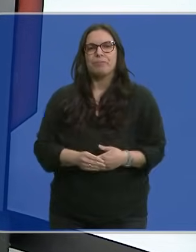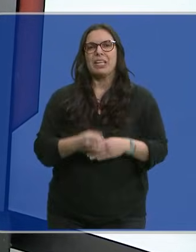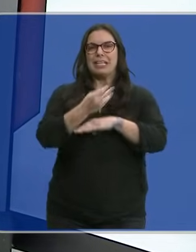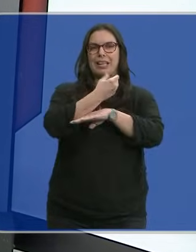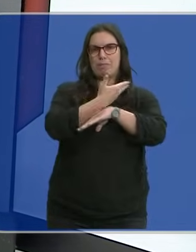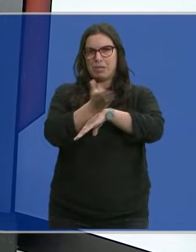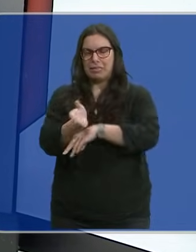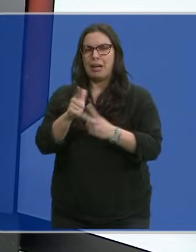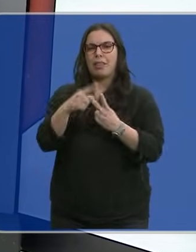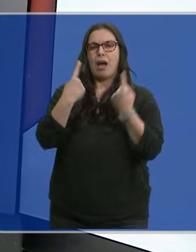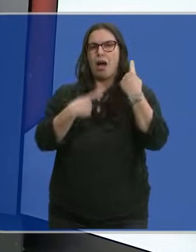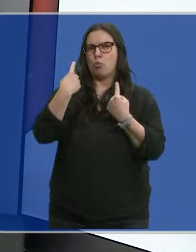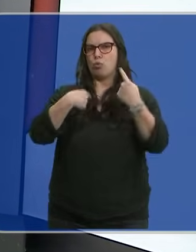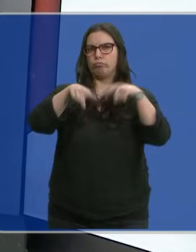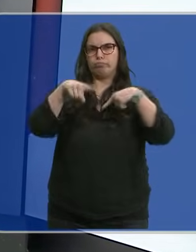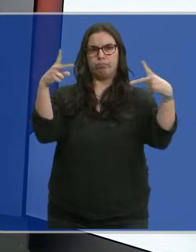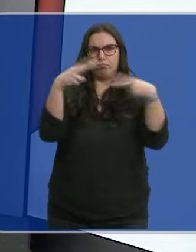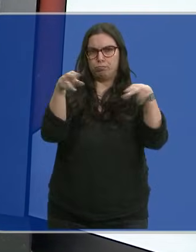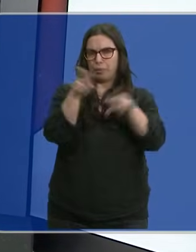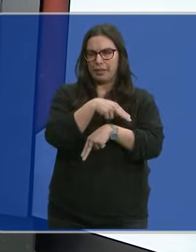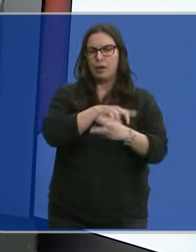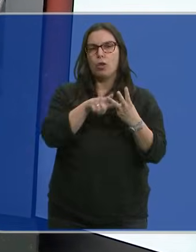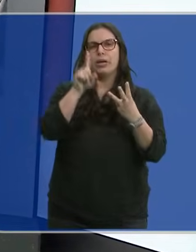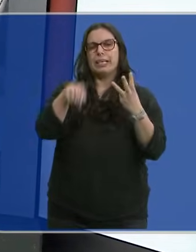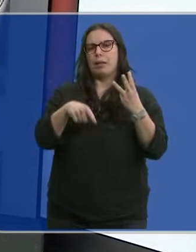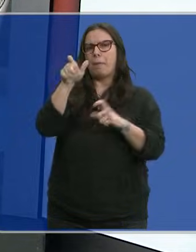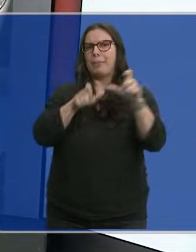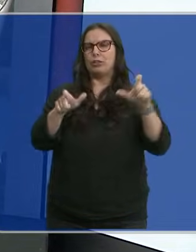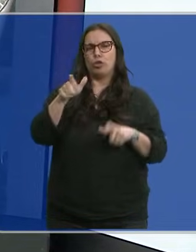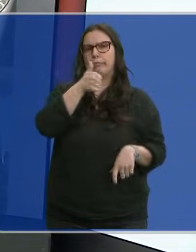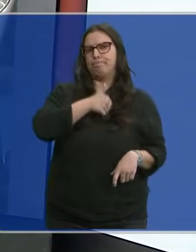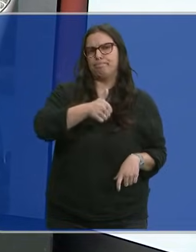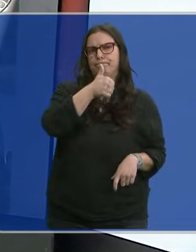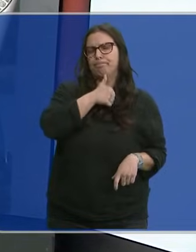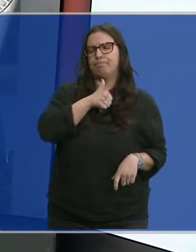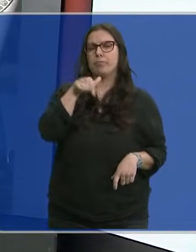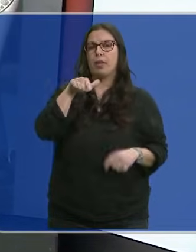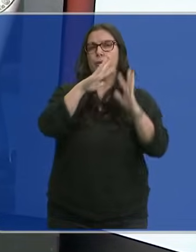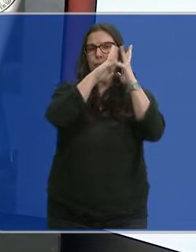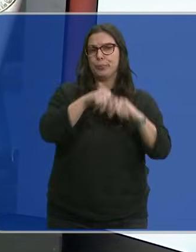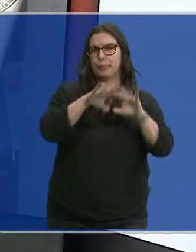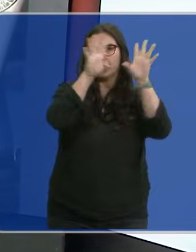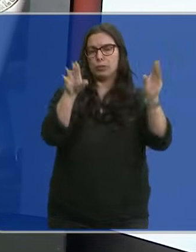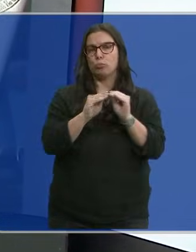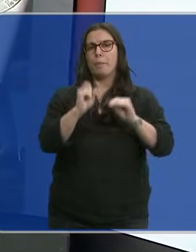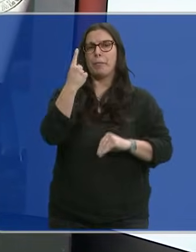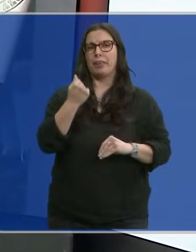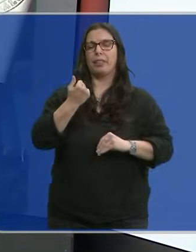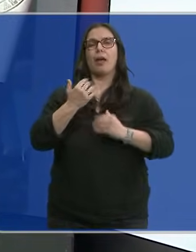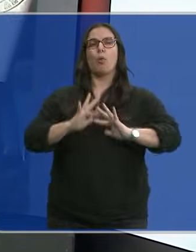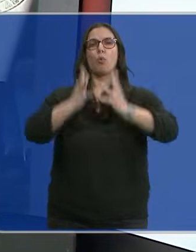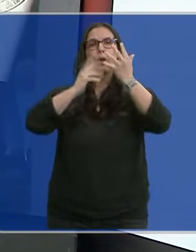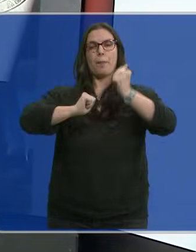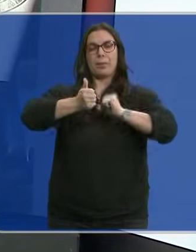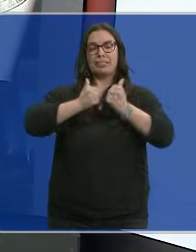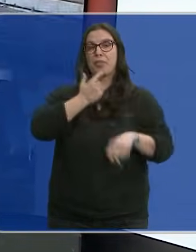Retrasos en los trenes, algunos trayectos cancelados y resignación entre los pasajeros. Es el balance del primer día de huelga de maquinistas. Los